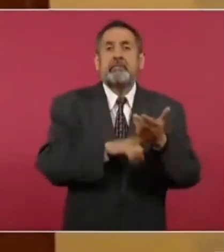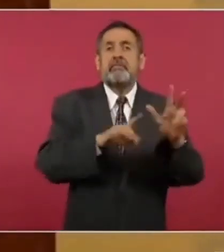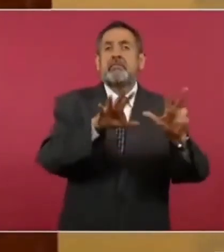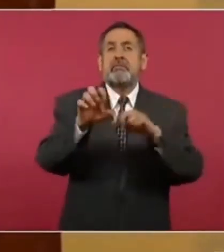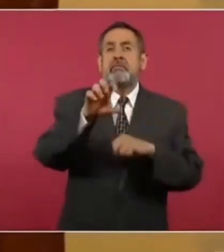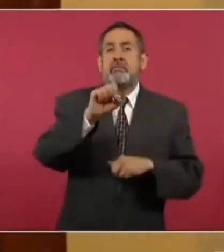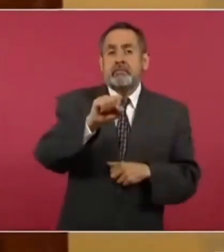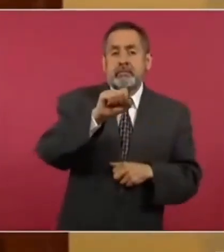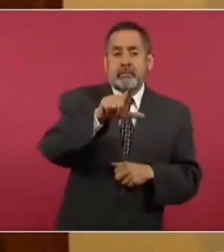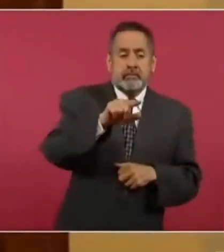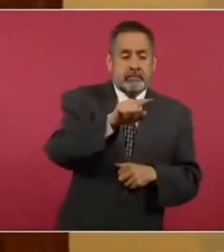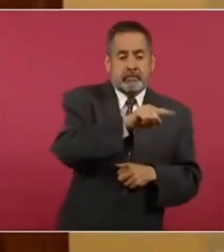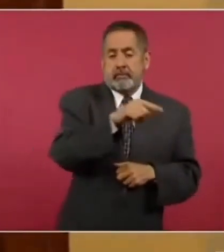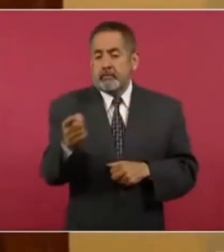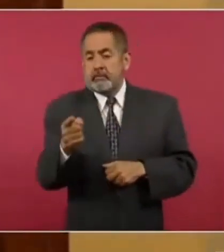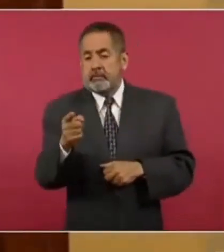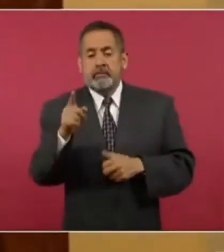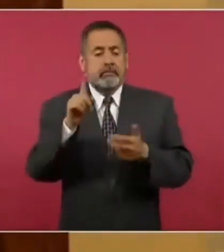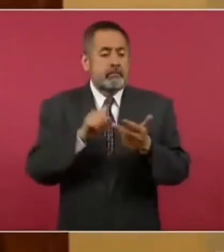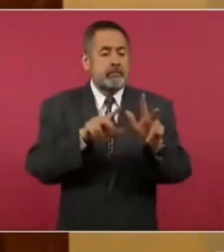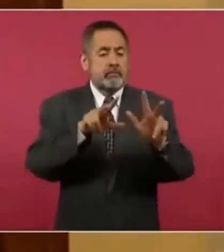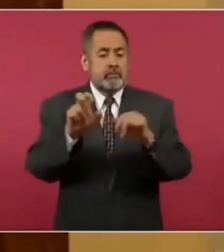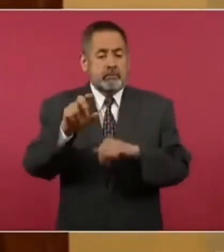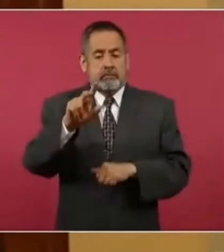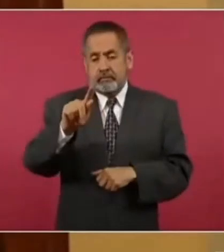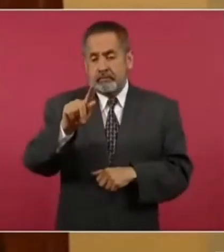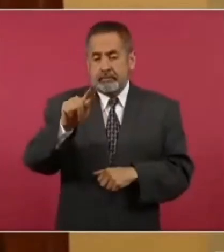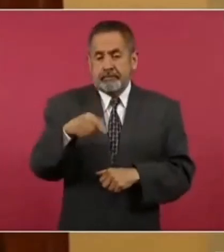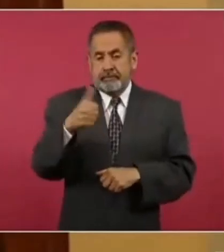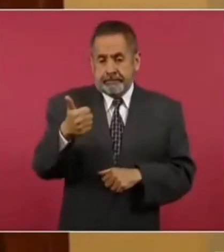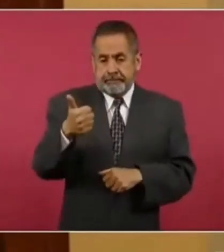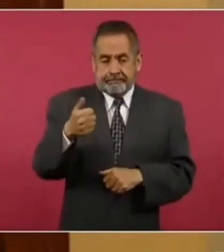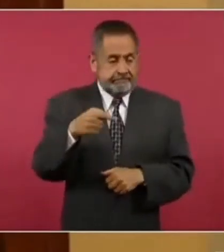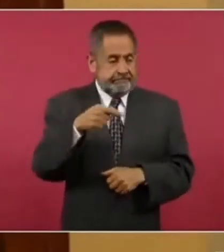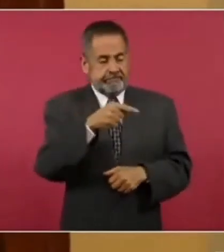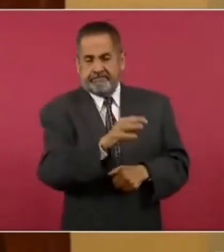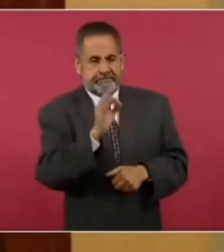1867 a 1876,